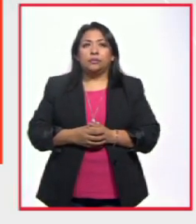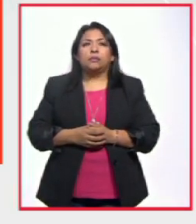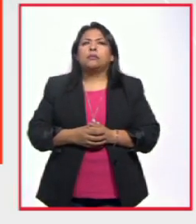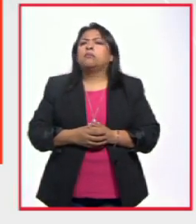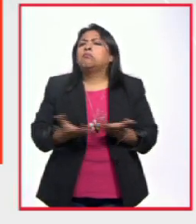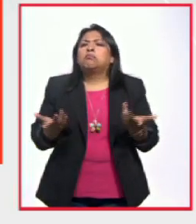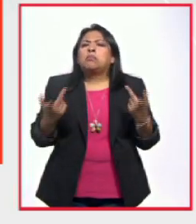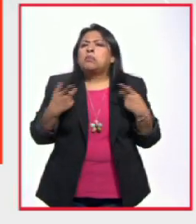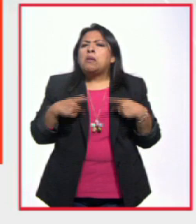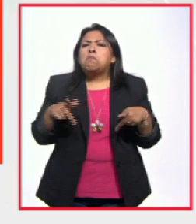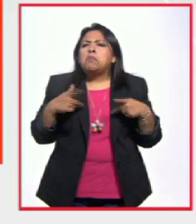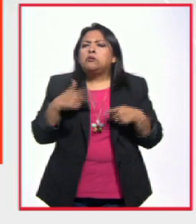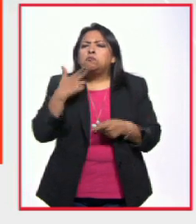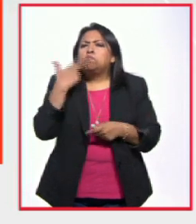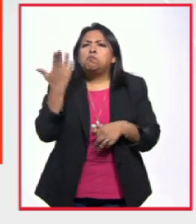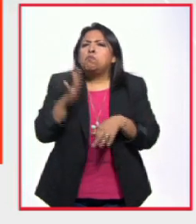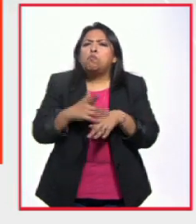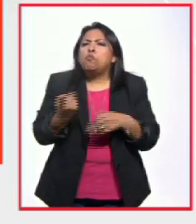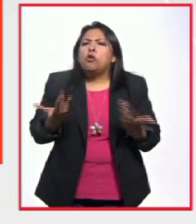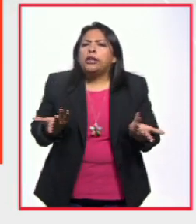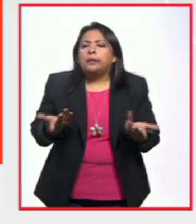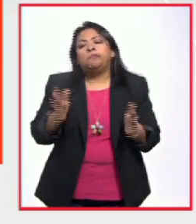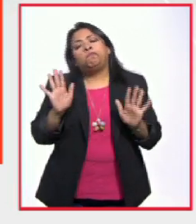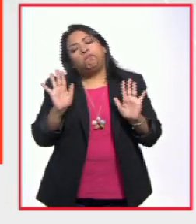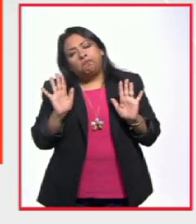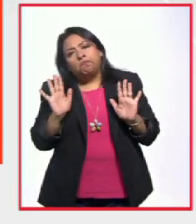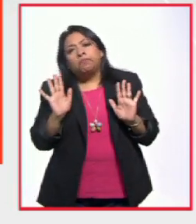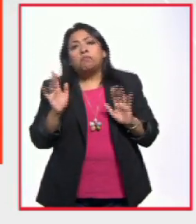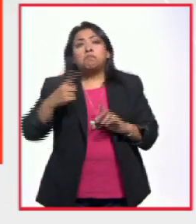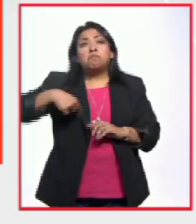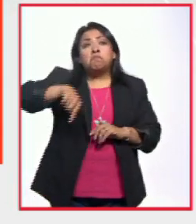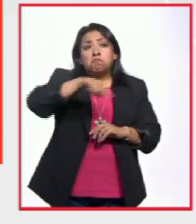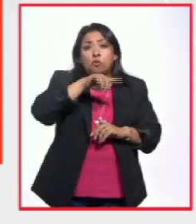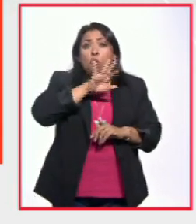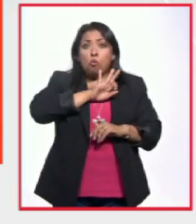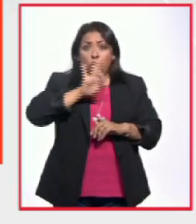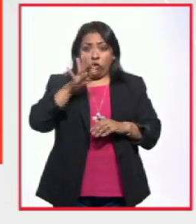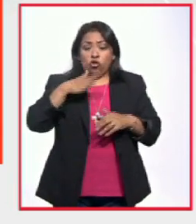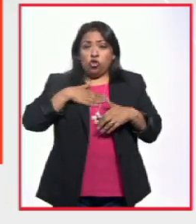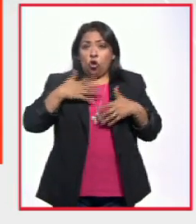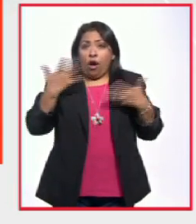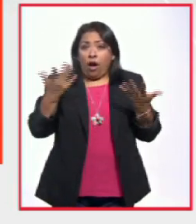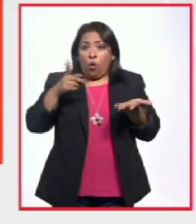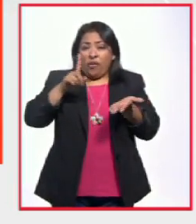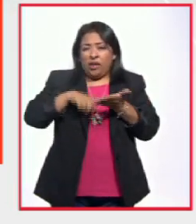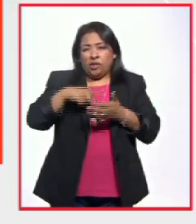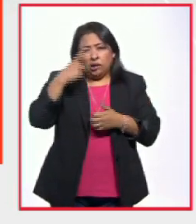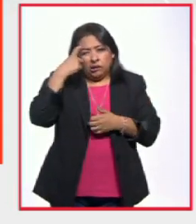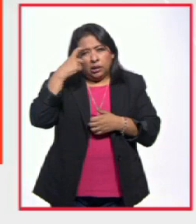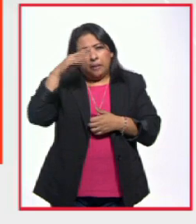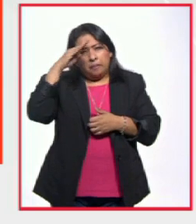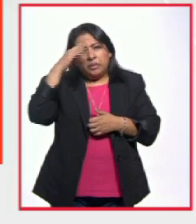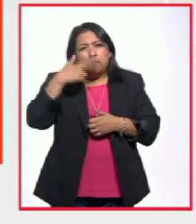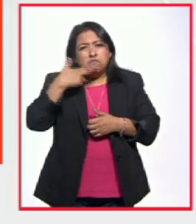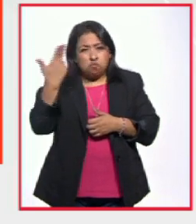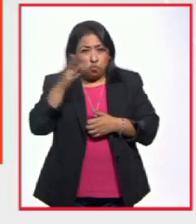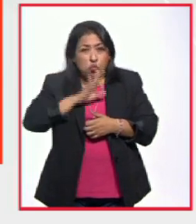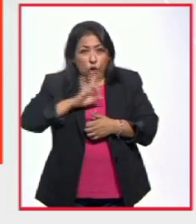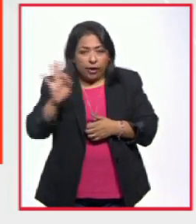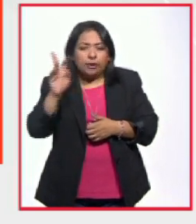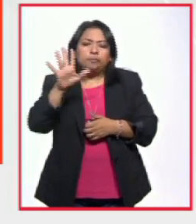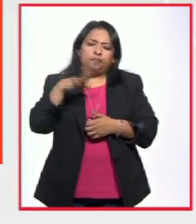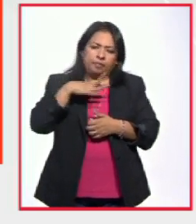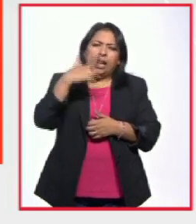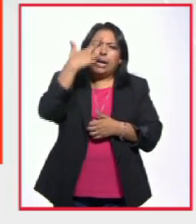¿Por qué las personas cometen suicidio? ¿Puede cualquiera de nosotros ser propenso a desarrollar conductas suicidas? Si bien